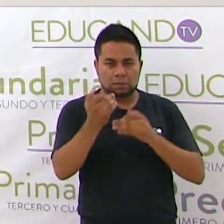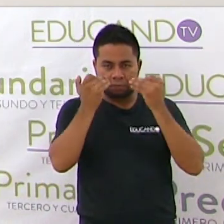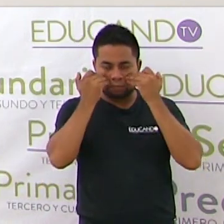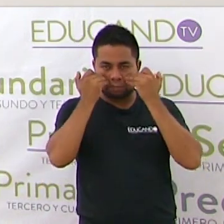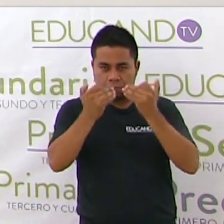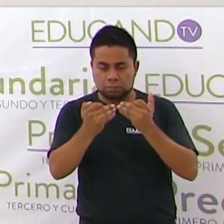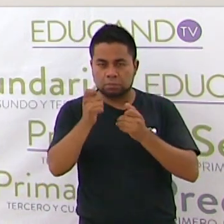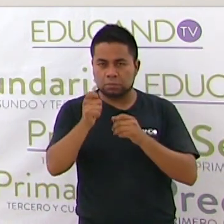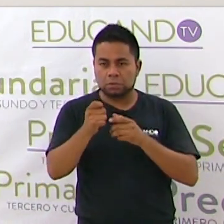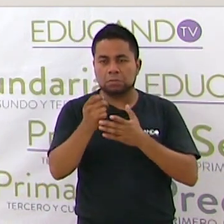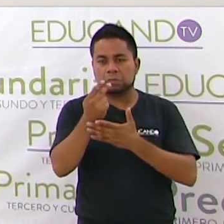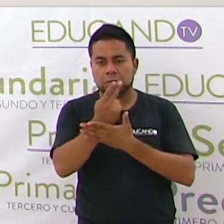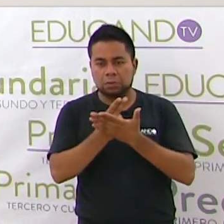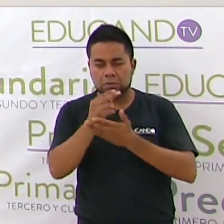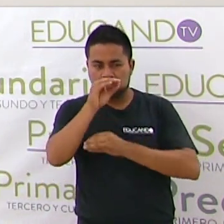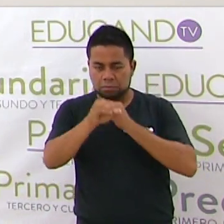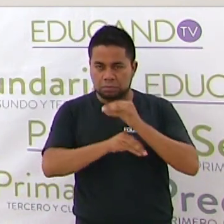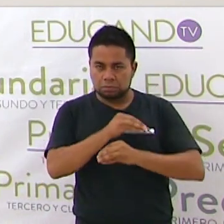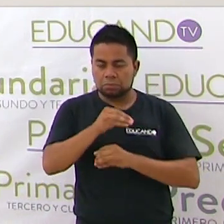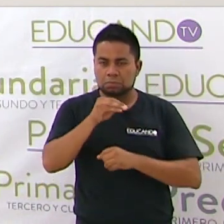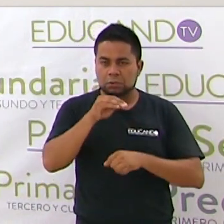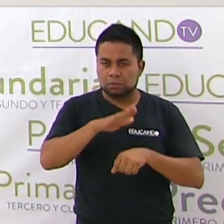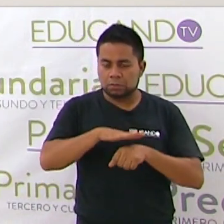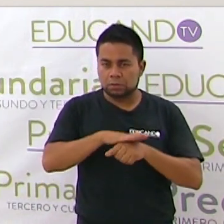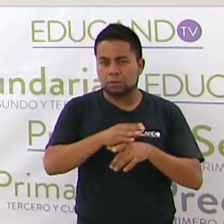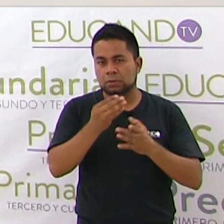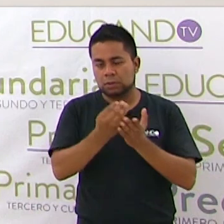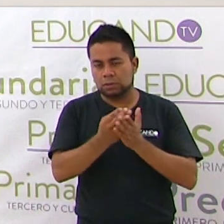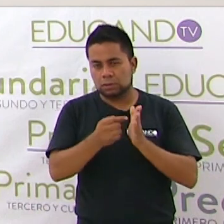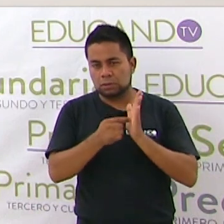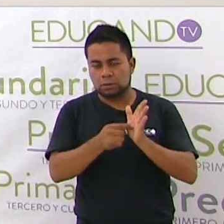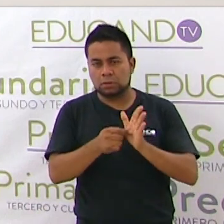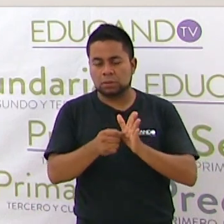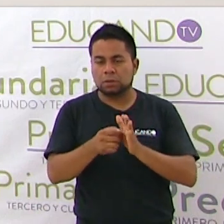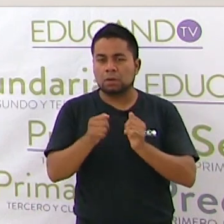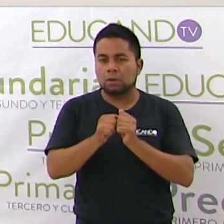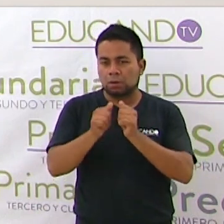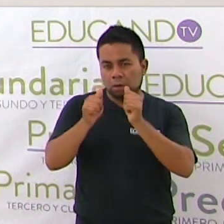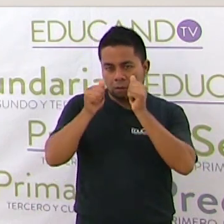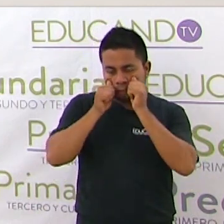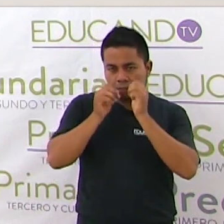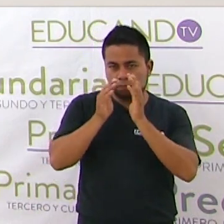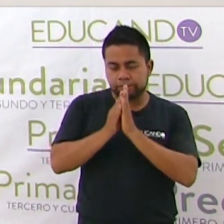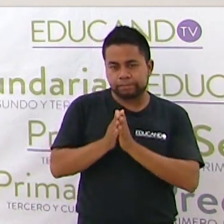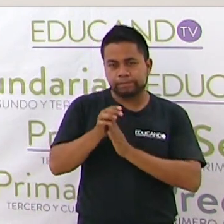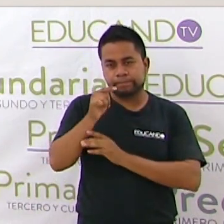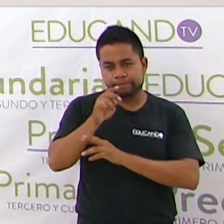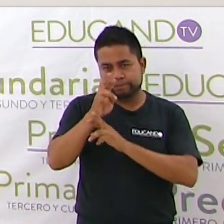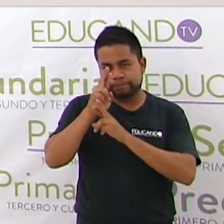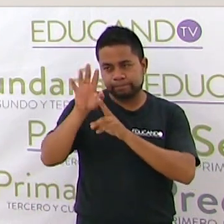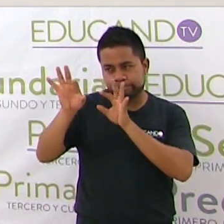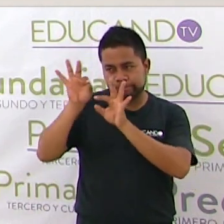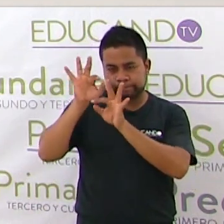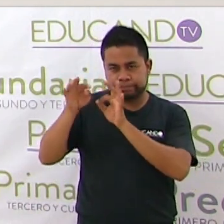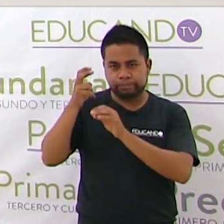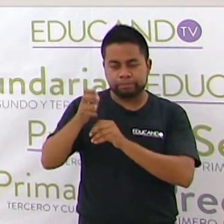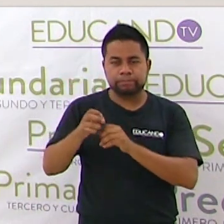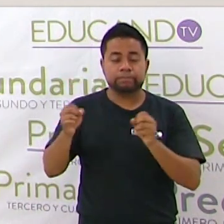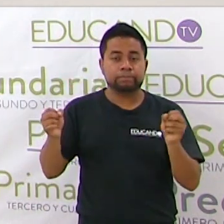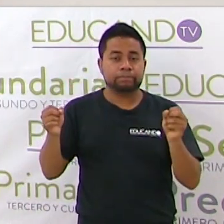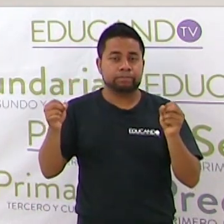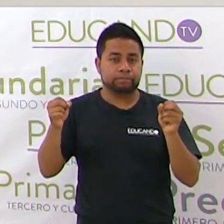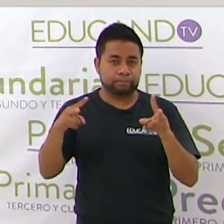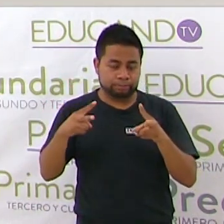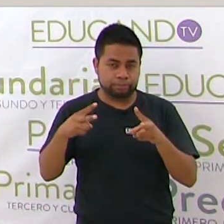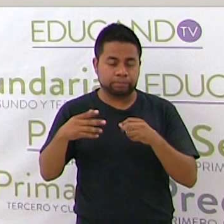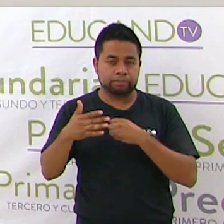demostrar gráficamente, niños y niñas, en la siguiente sesión. Pongan muchísima atención porque vamos a rescatar mucho de esto. Nos estamos viendo,